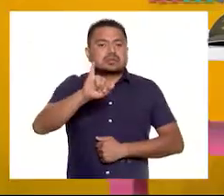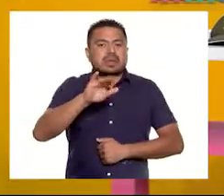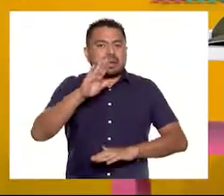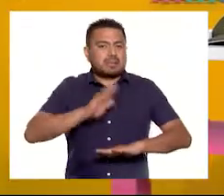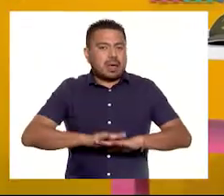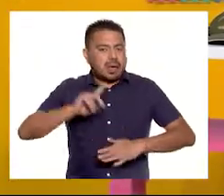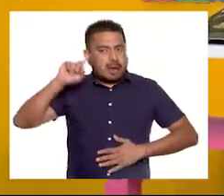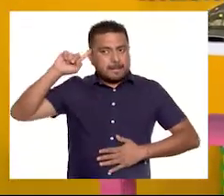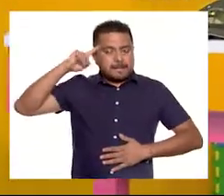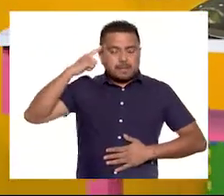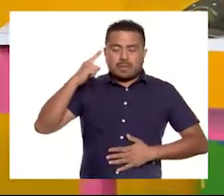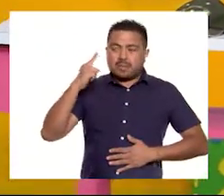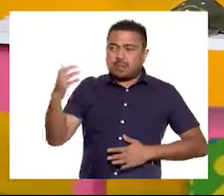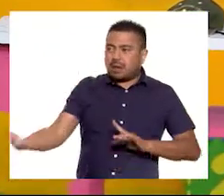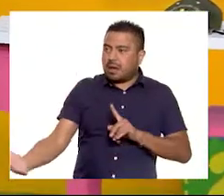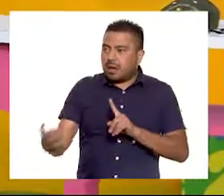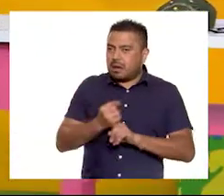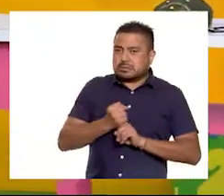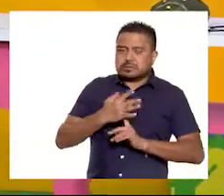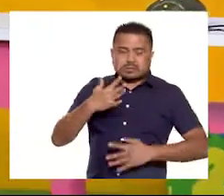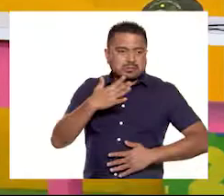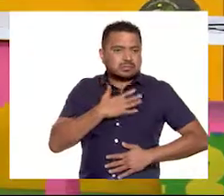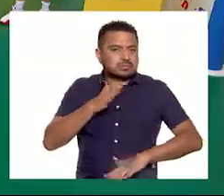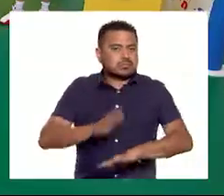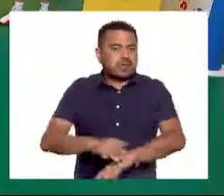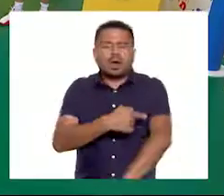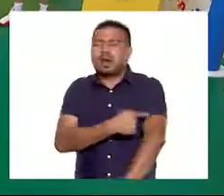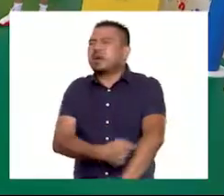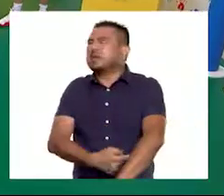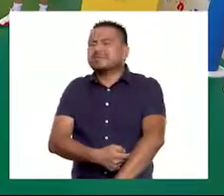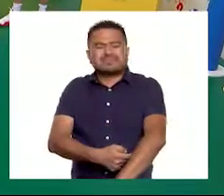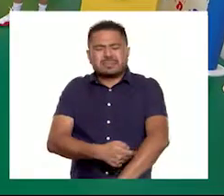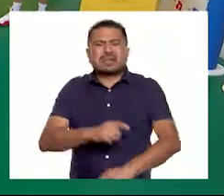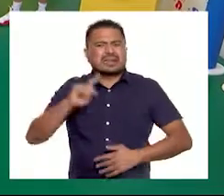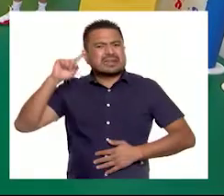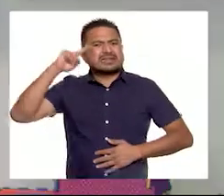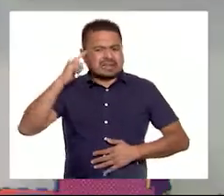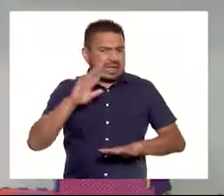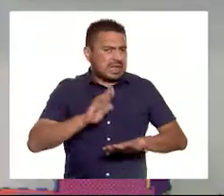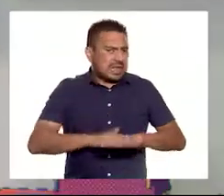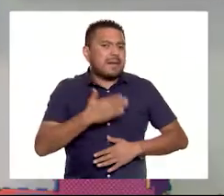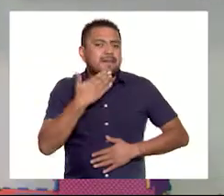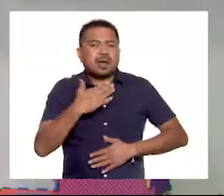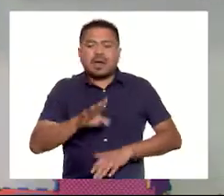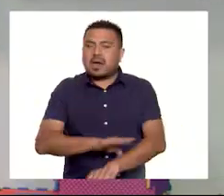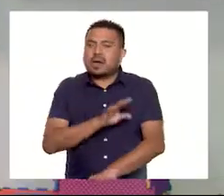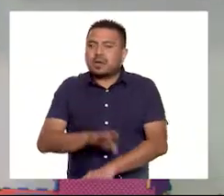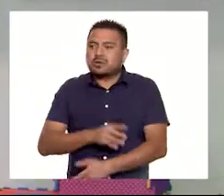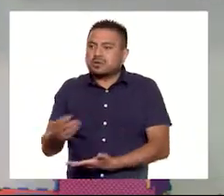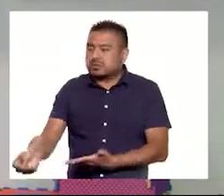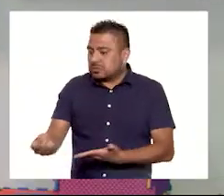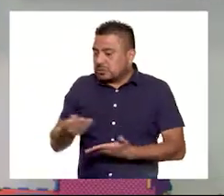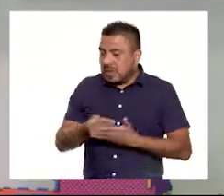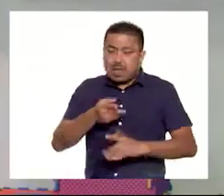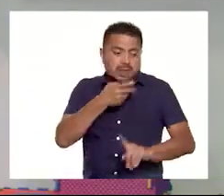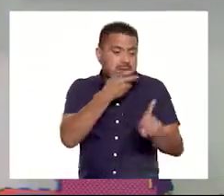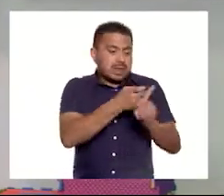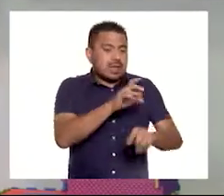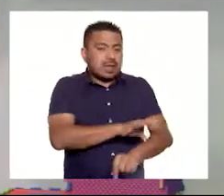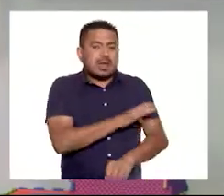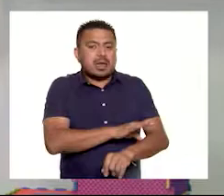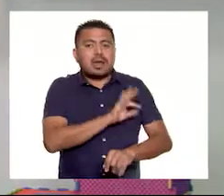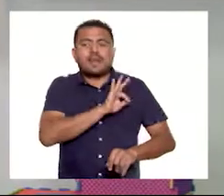que la furia nos acompañe por largo rato. La furia es buena porque nos genera energía. Esa energía la